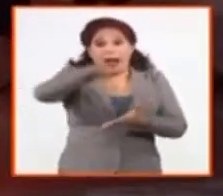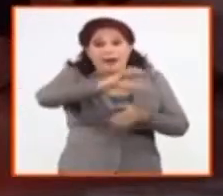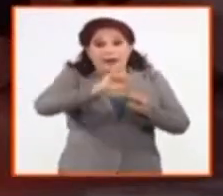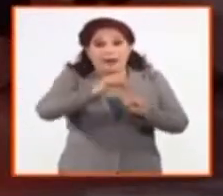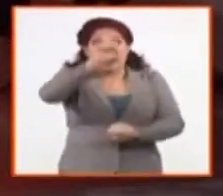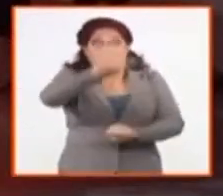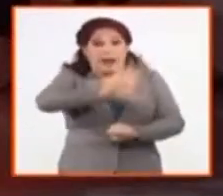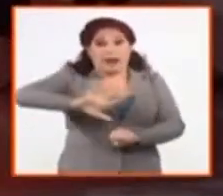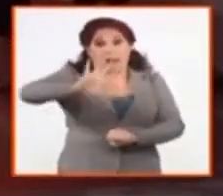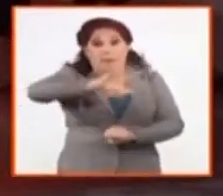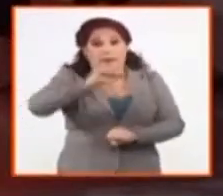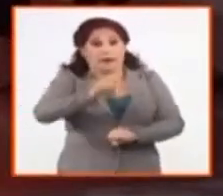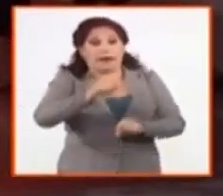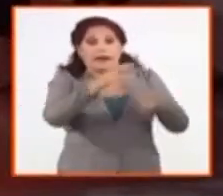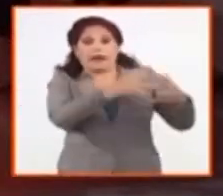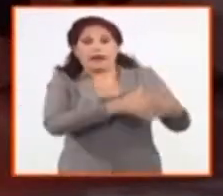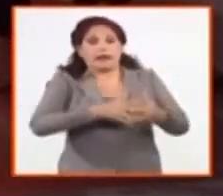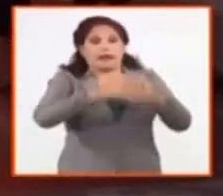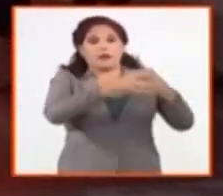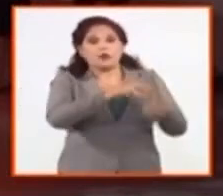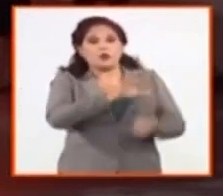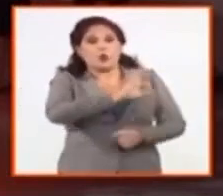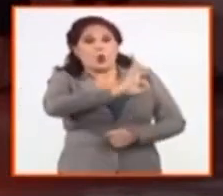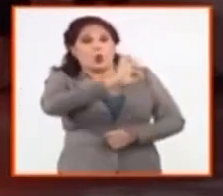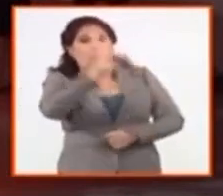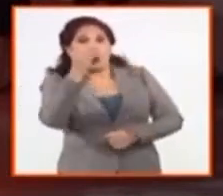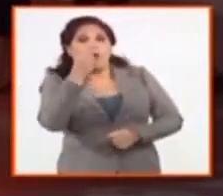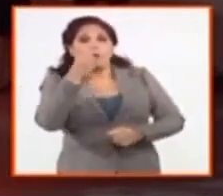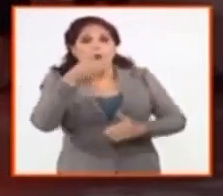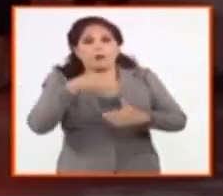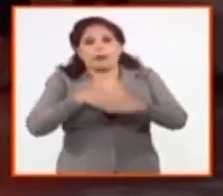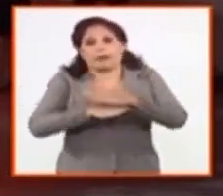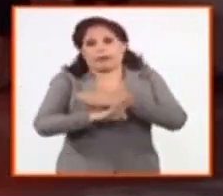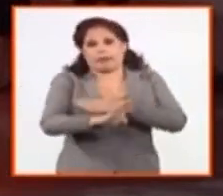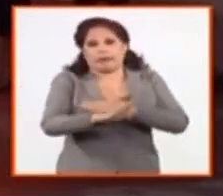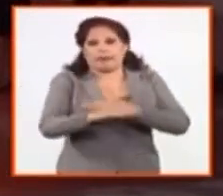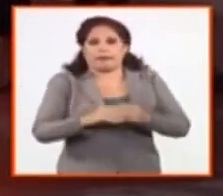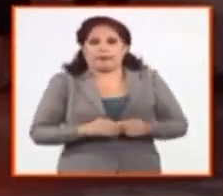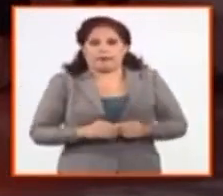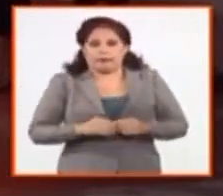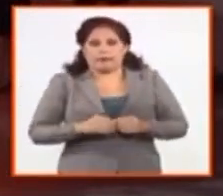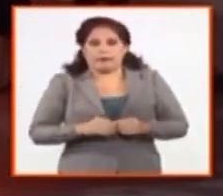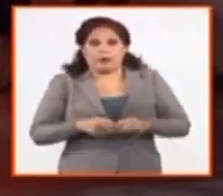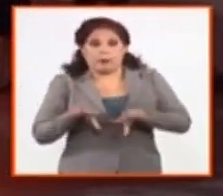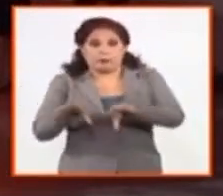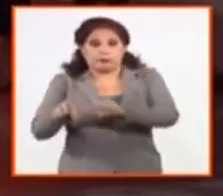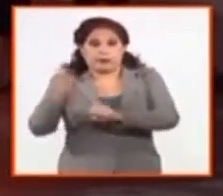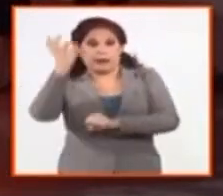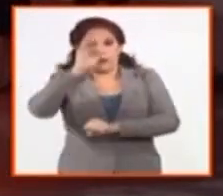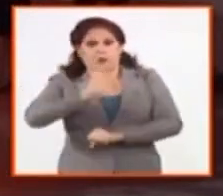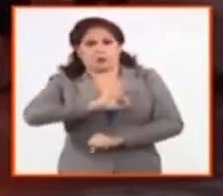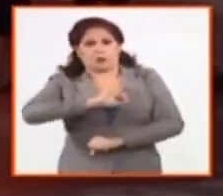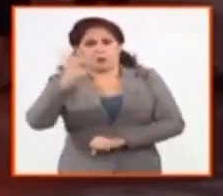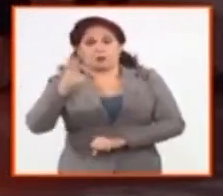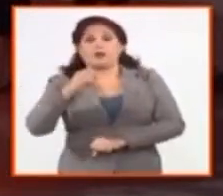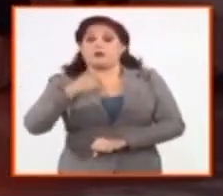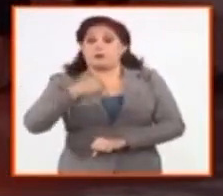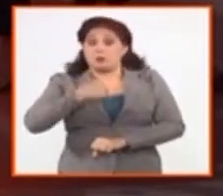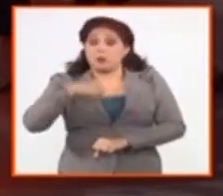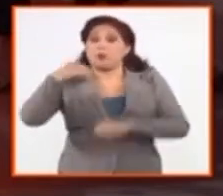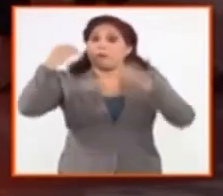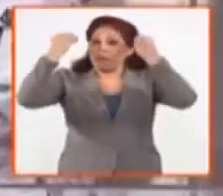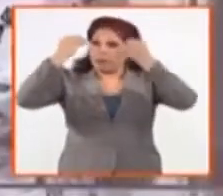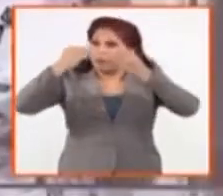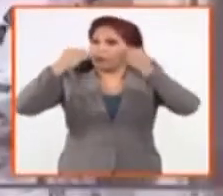donde Estados Unidos nunca ha podido entrar. Entonces, ¿qué pasa? Que si yo, por eso es la preocupación que